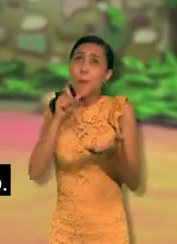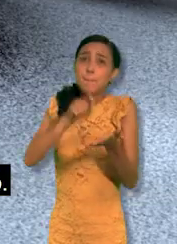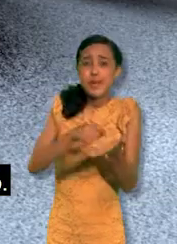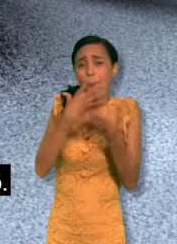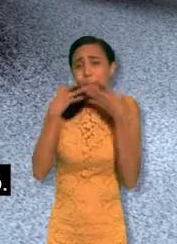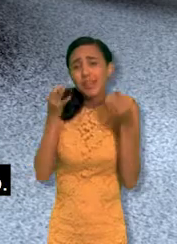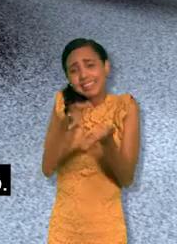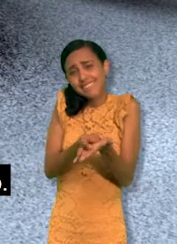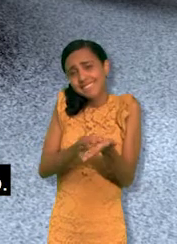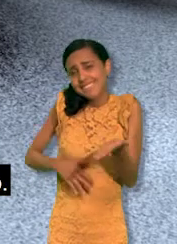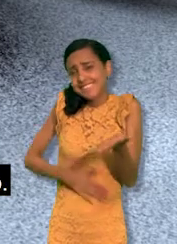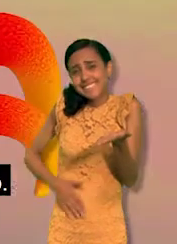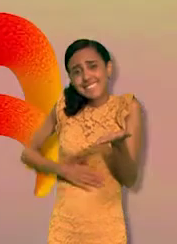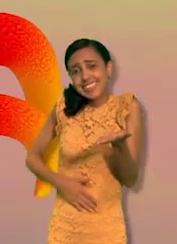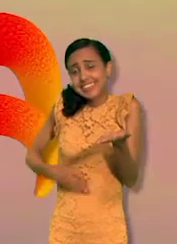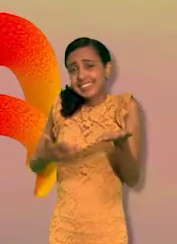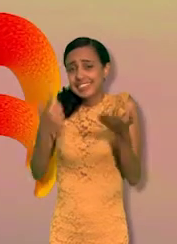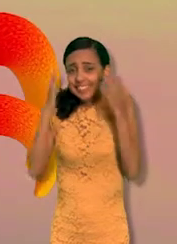pico, me pierdo ese granito tan rico.